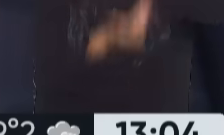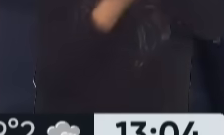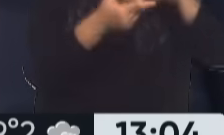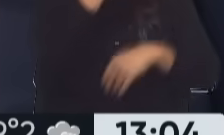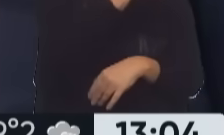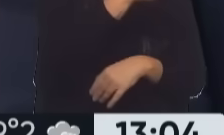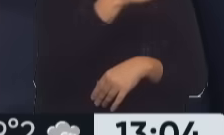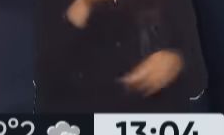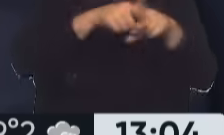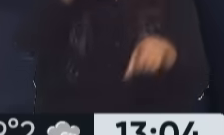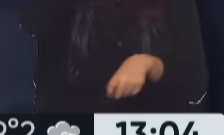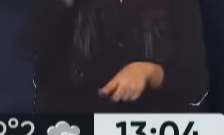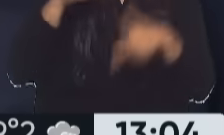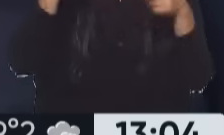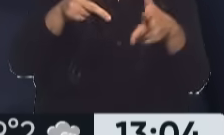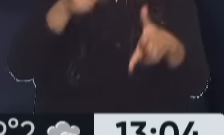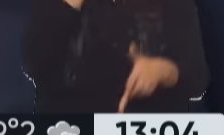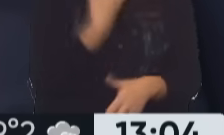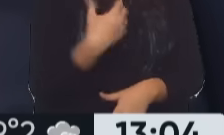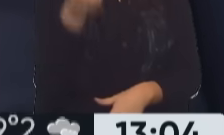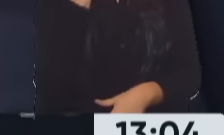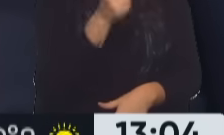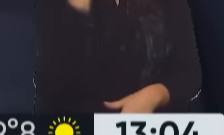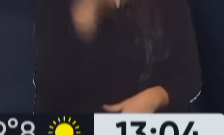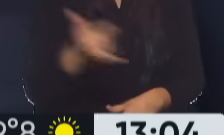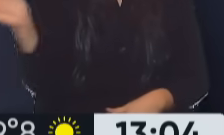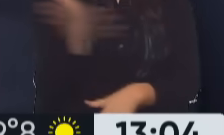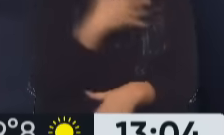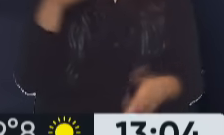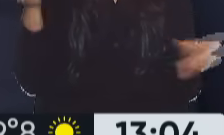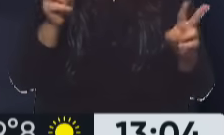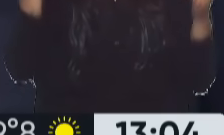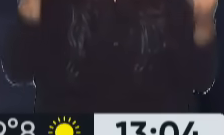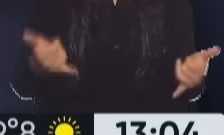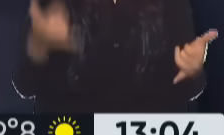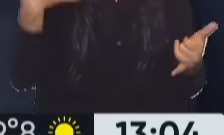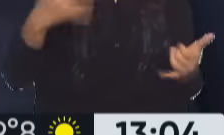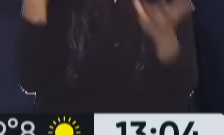dijo San Martín, cuando la patria está en peligro, todo está permitido, excepto no defenderla.